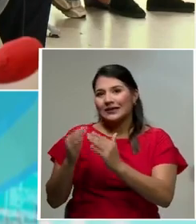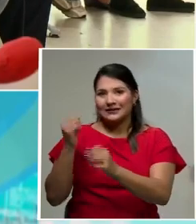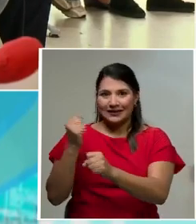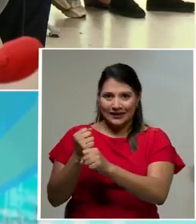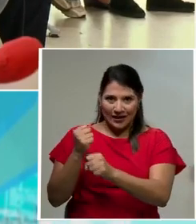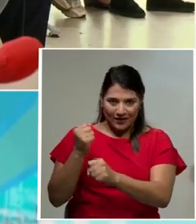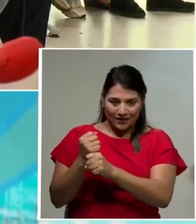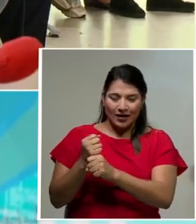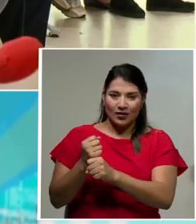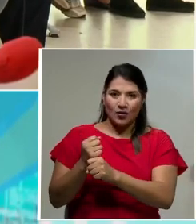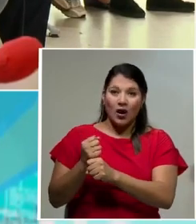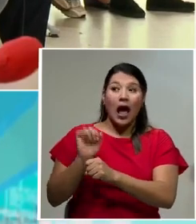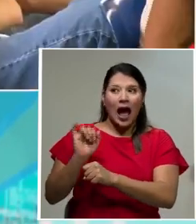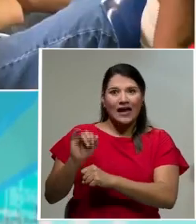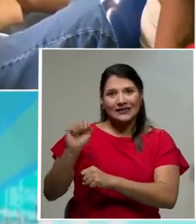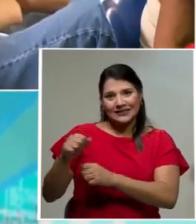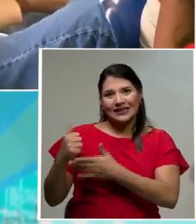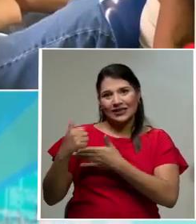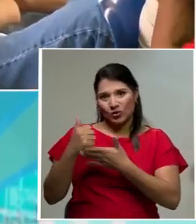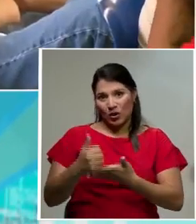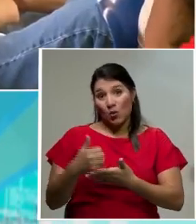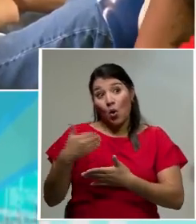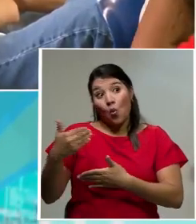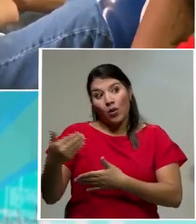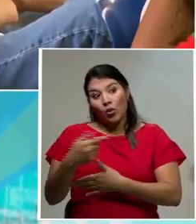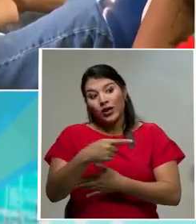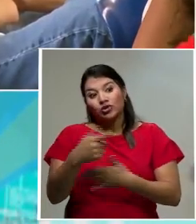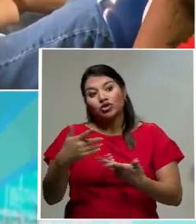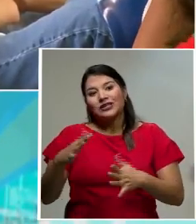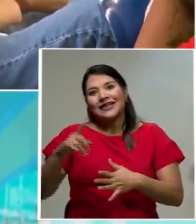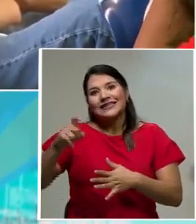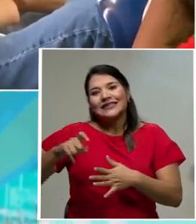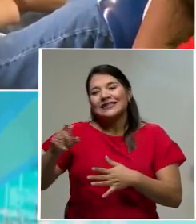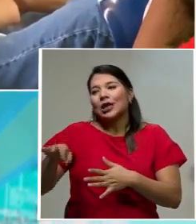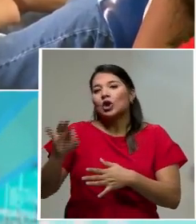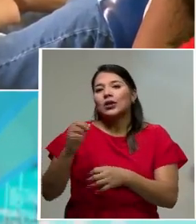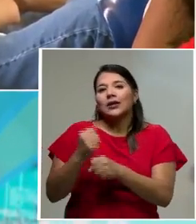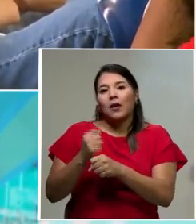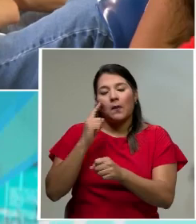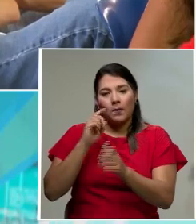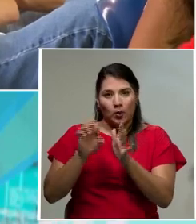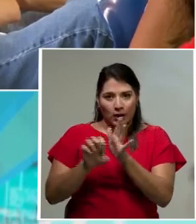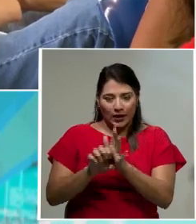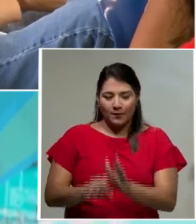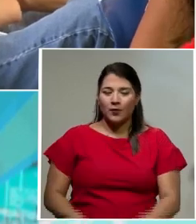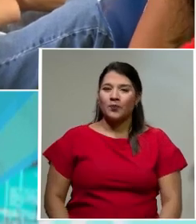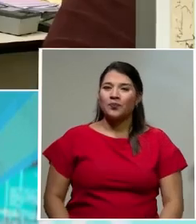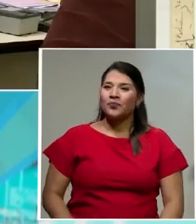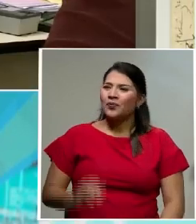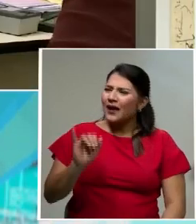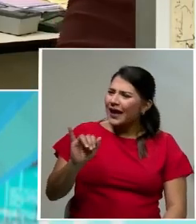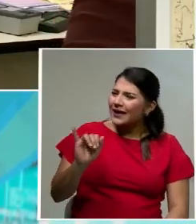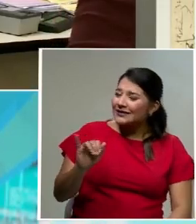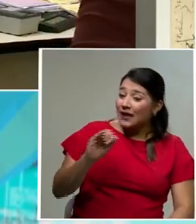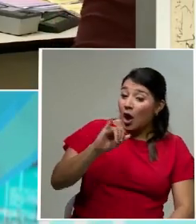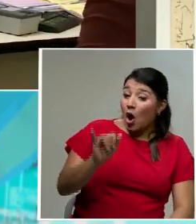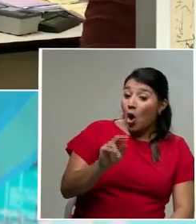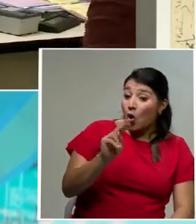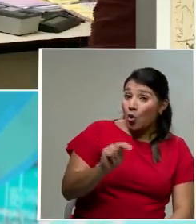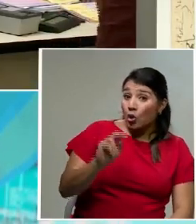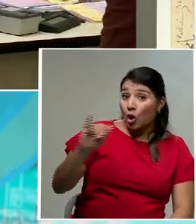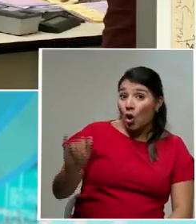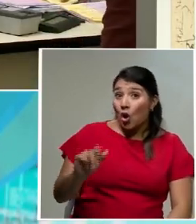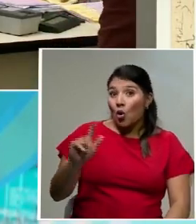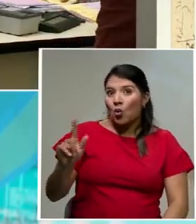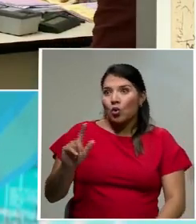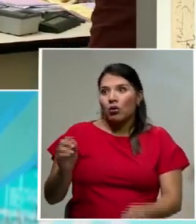parte estructural en Costa Rica. Doña Fidelina, esos datos que ofrece Migración de ese incremento en los últimos 2 meses se reflejan también